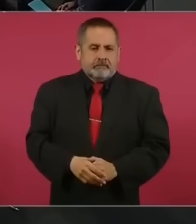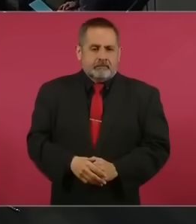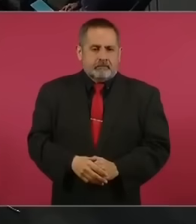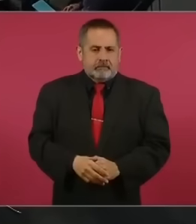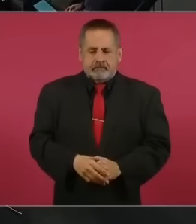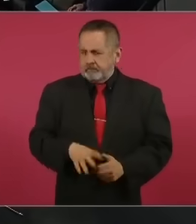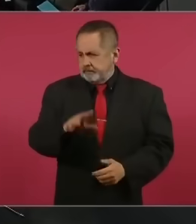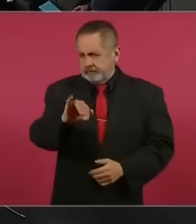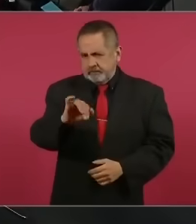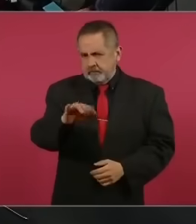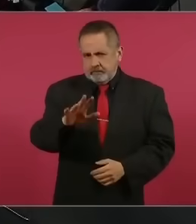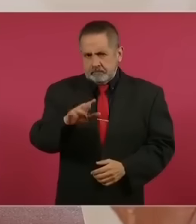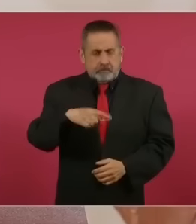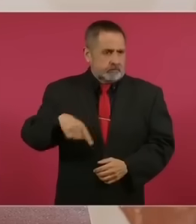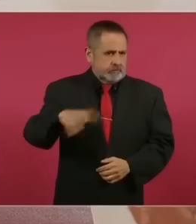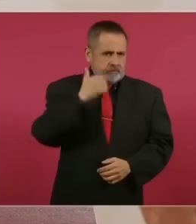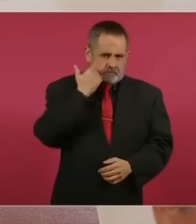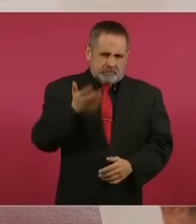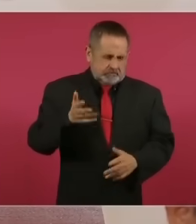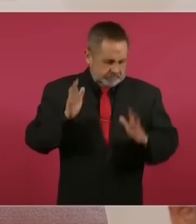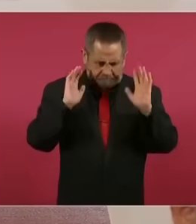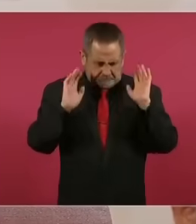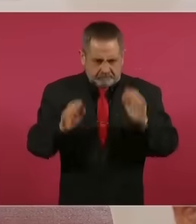8 meses. Sí, eso es lo que ellos quisieran,